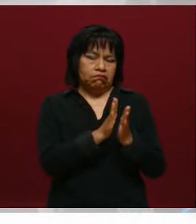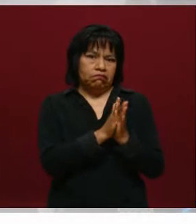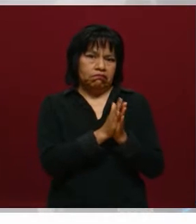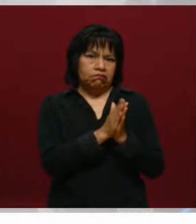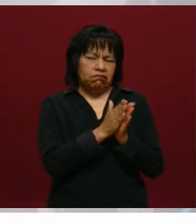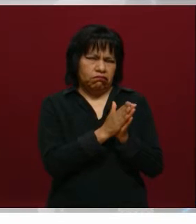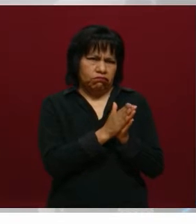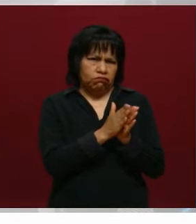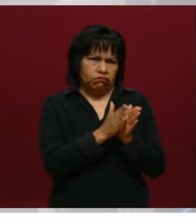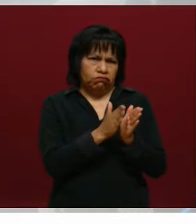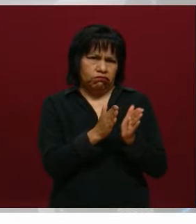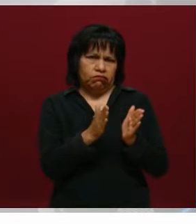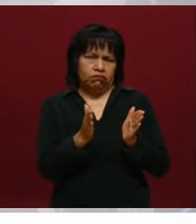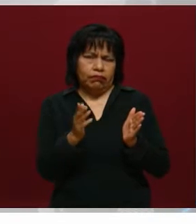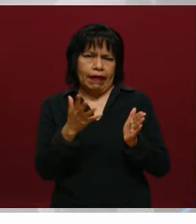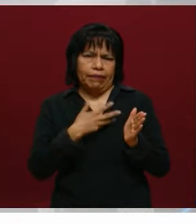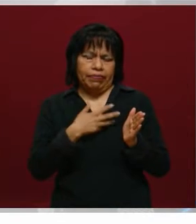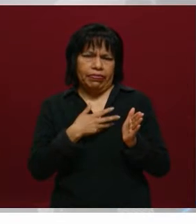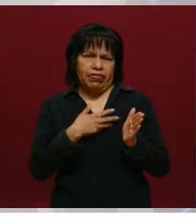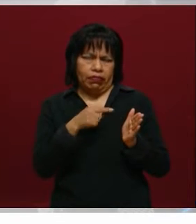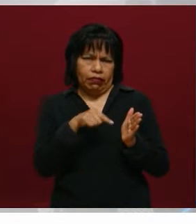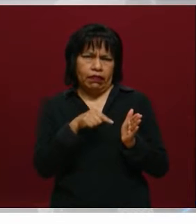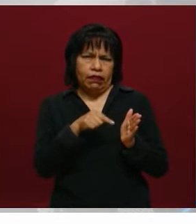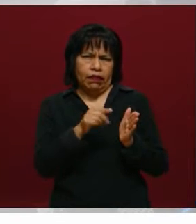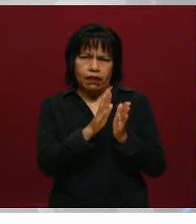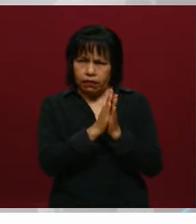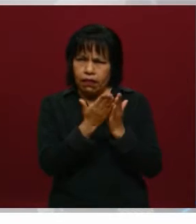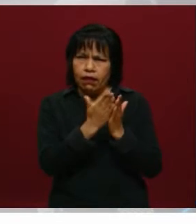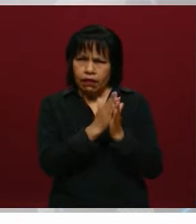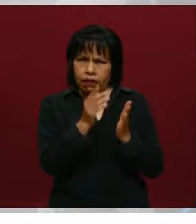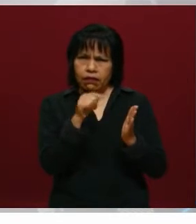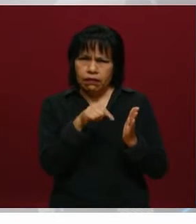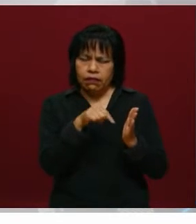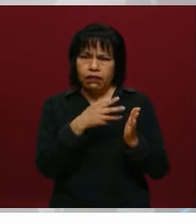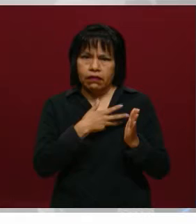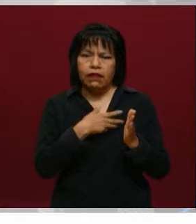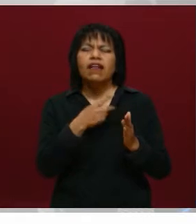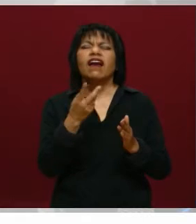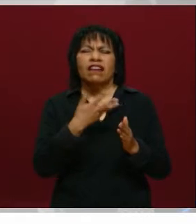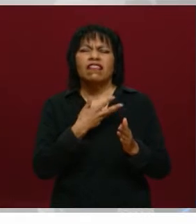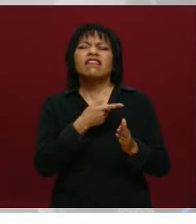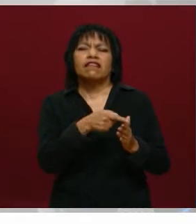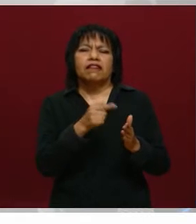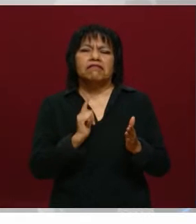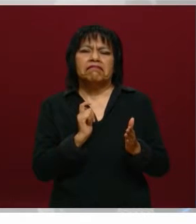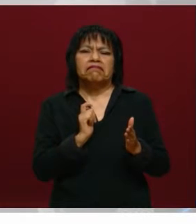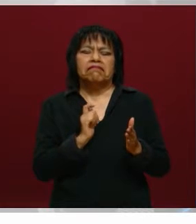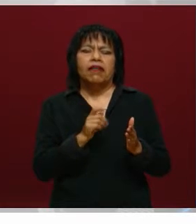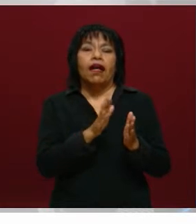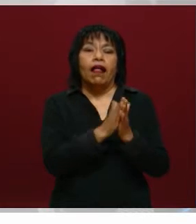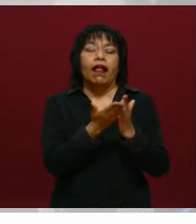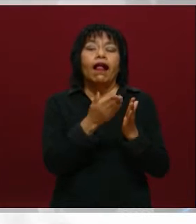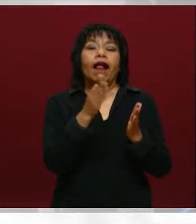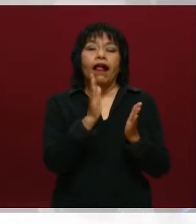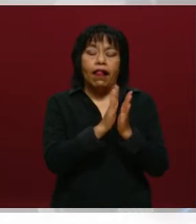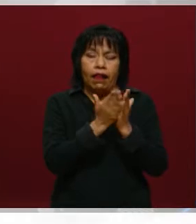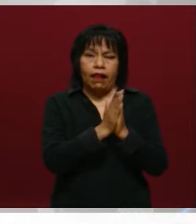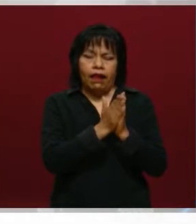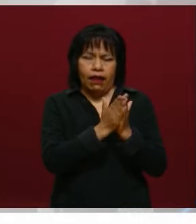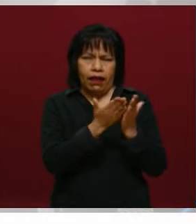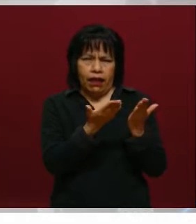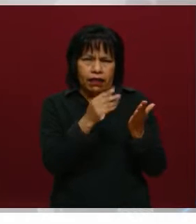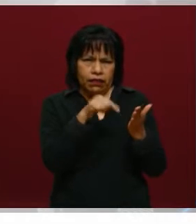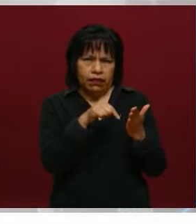tiene este libro que va a compilar que tiene este libro bueno en este en este libro nosotros podemos